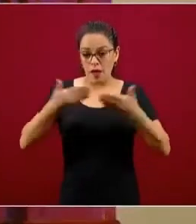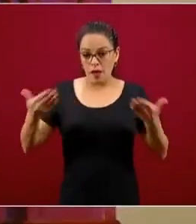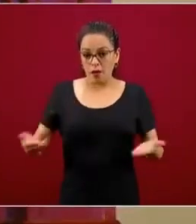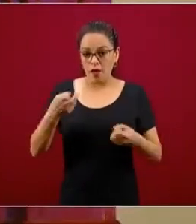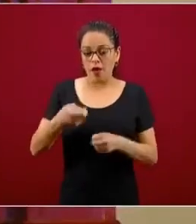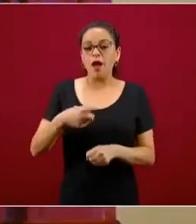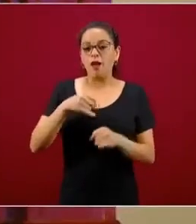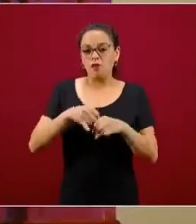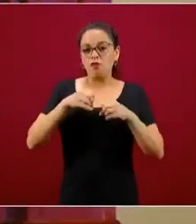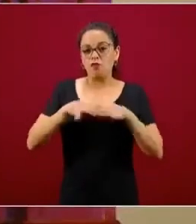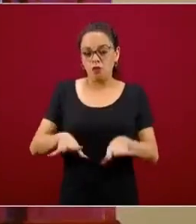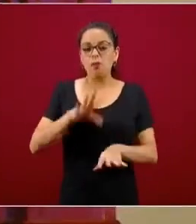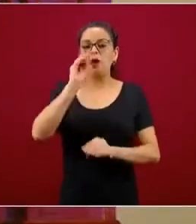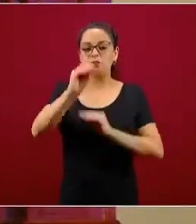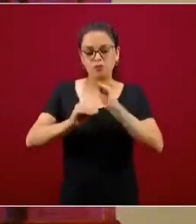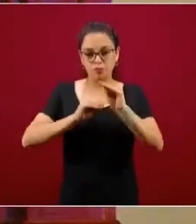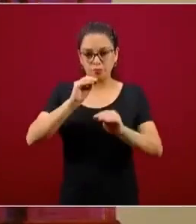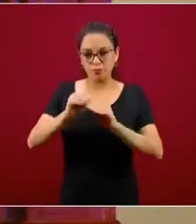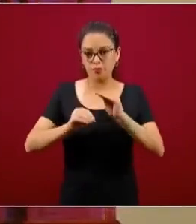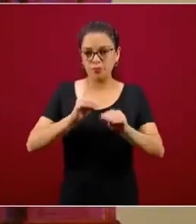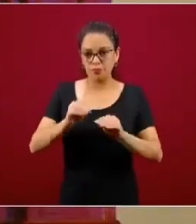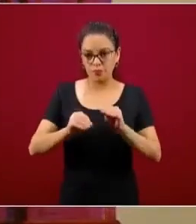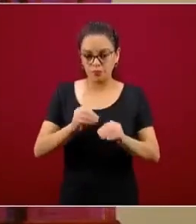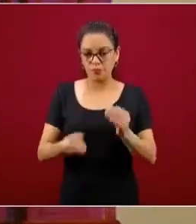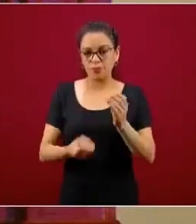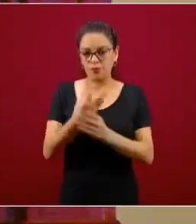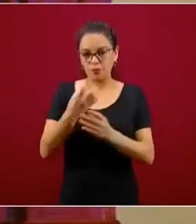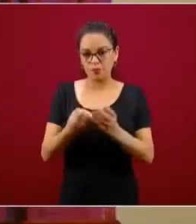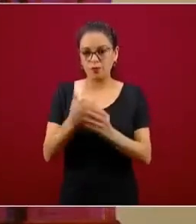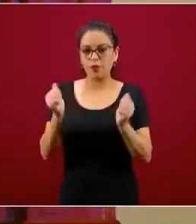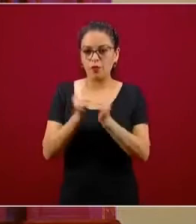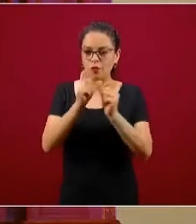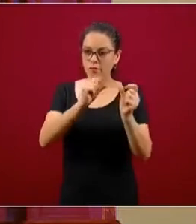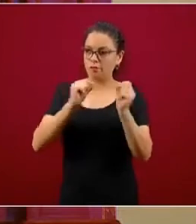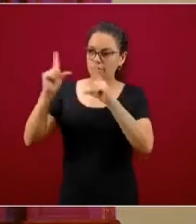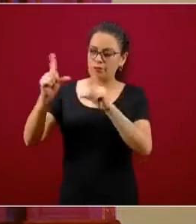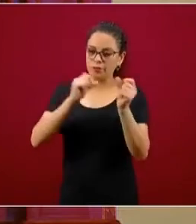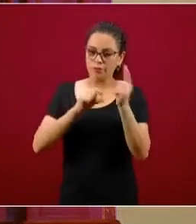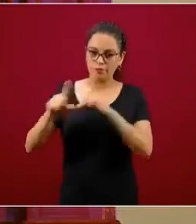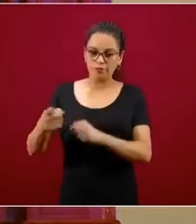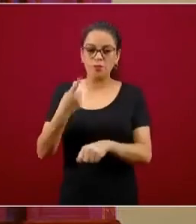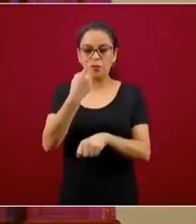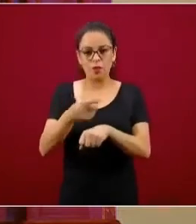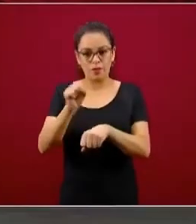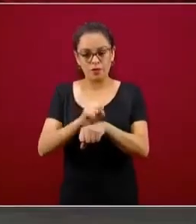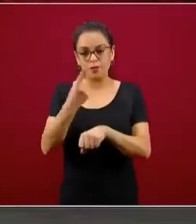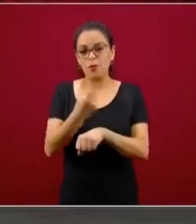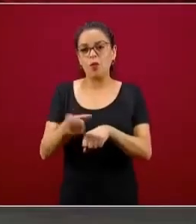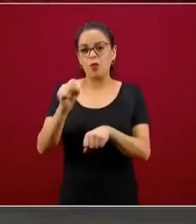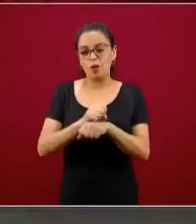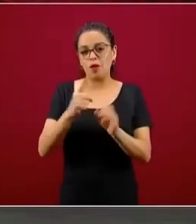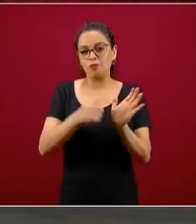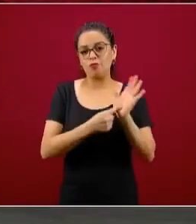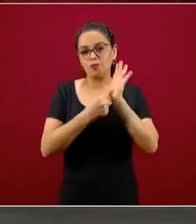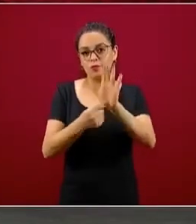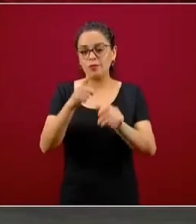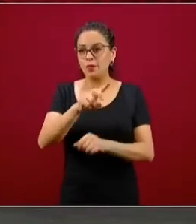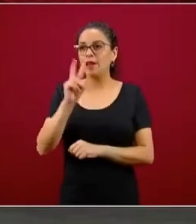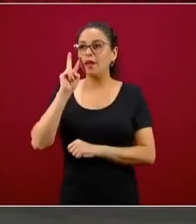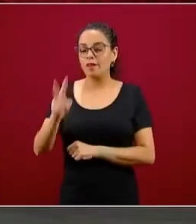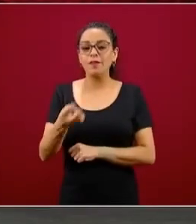esta información con las 2 diapositivas previas de manera semanal para que también ustedes puedan tener siempre